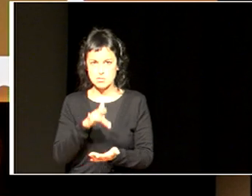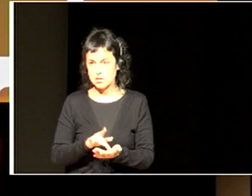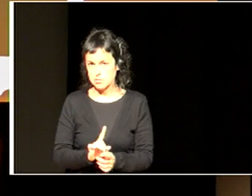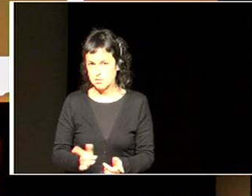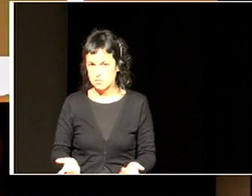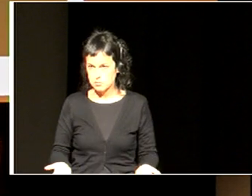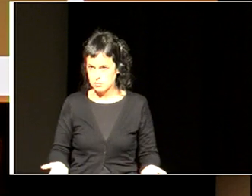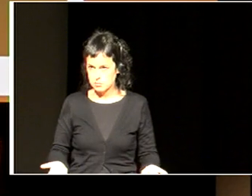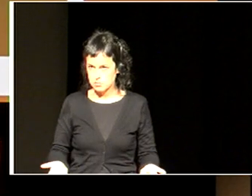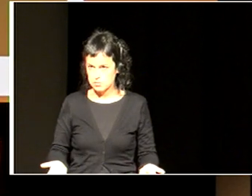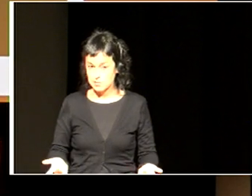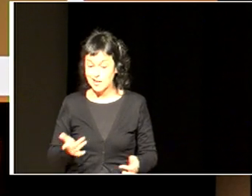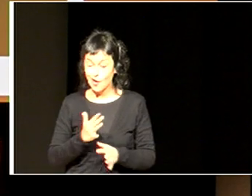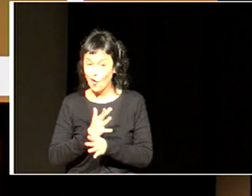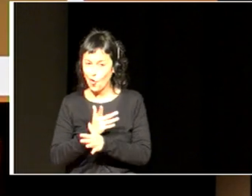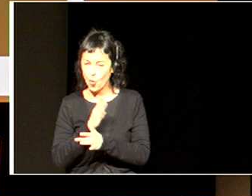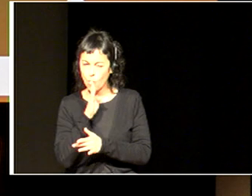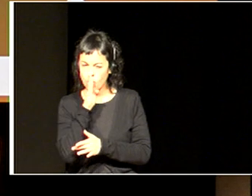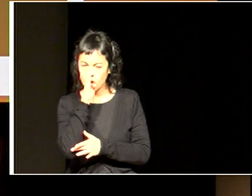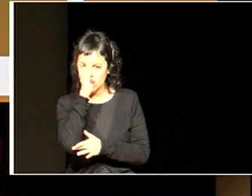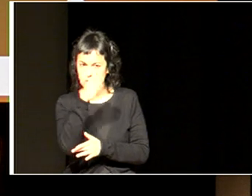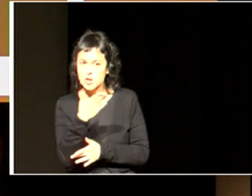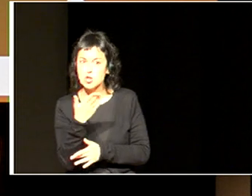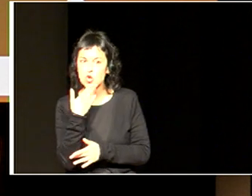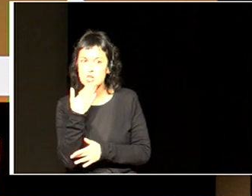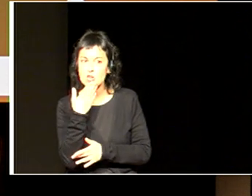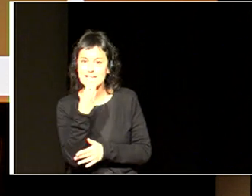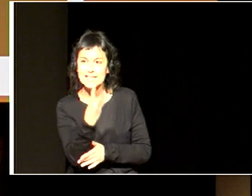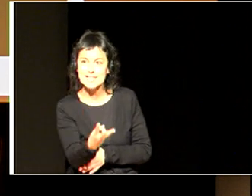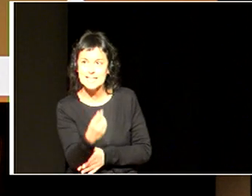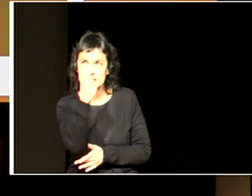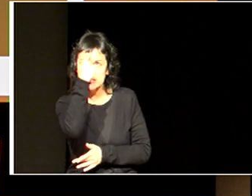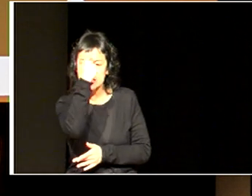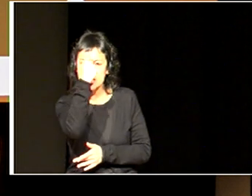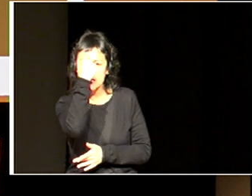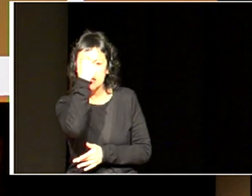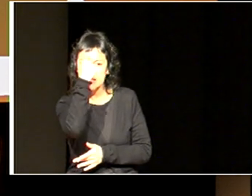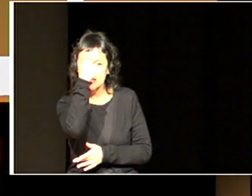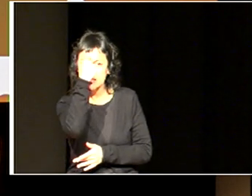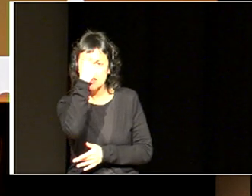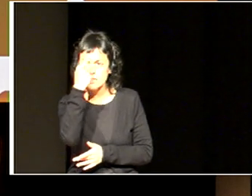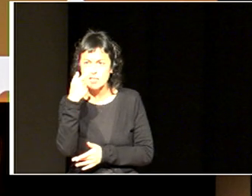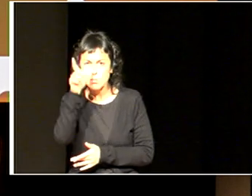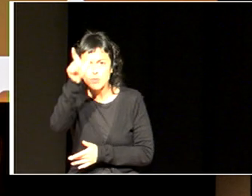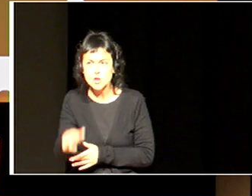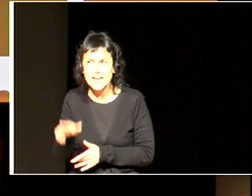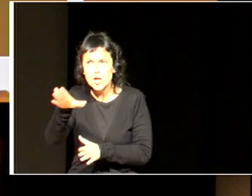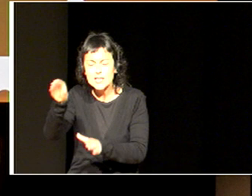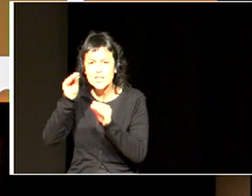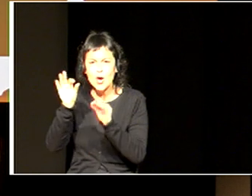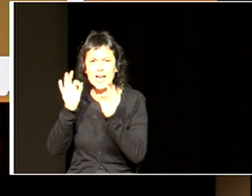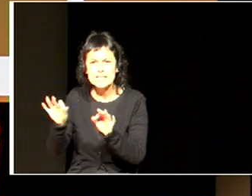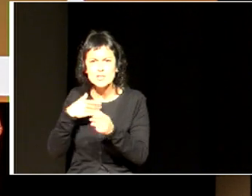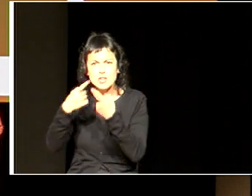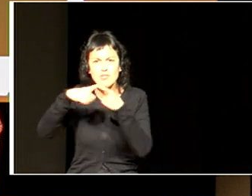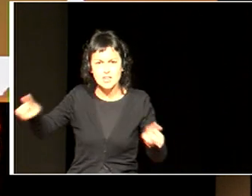el que tiene los juegos eróticos con gente de 3 años en la mente es el que lo entendió así esa es la diferencia